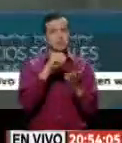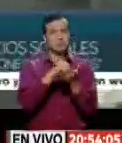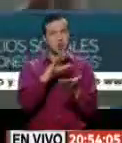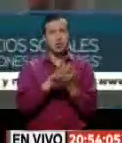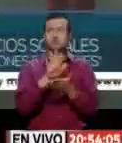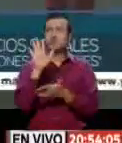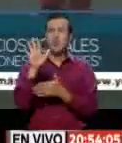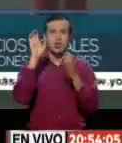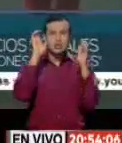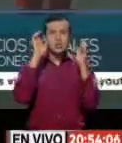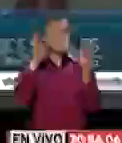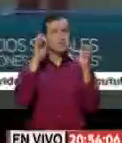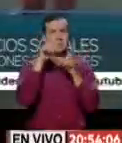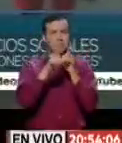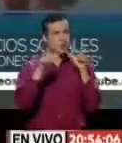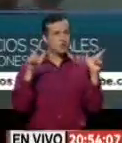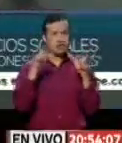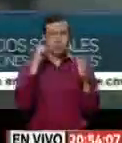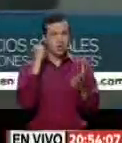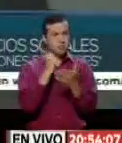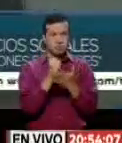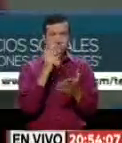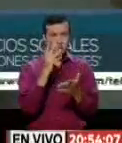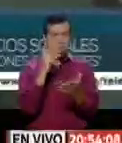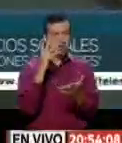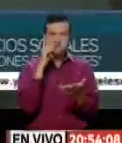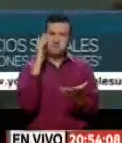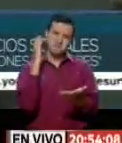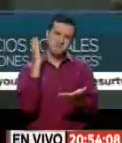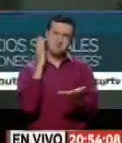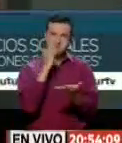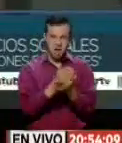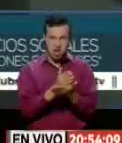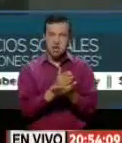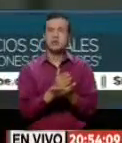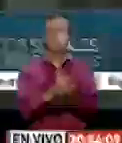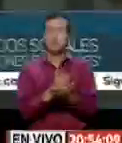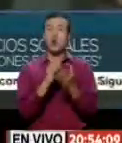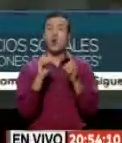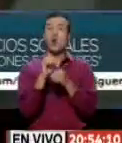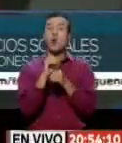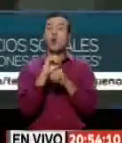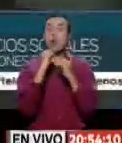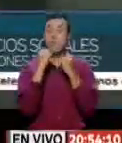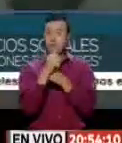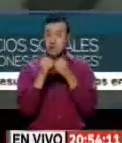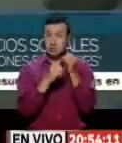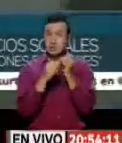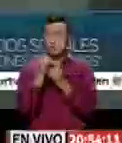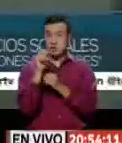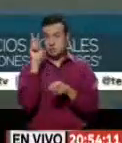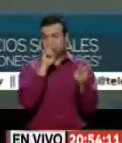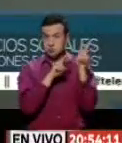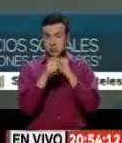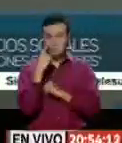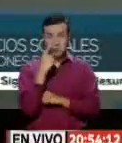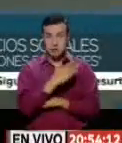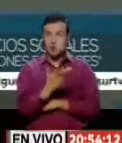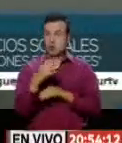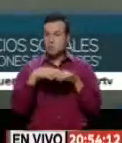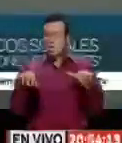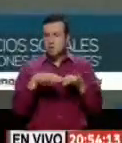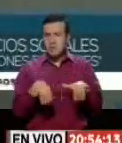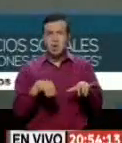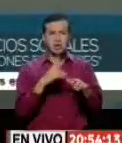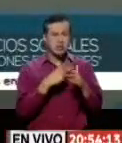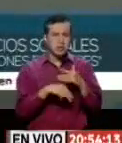su política de cero tolerancia contra la inmigración. Por otra parte, la oficina también revisó otros aspectos de las separaciones,